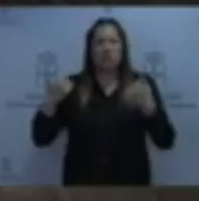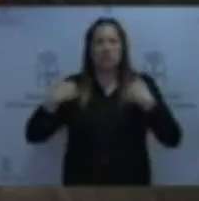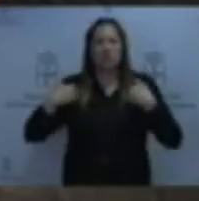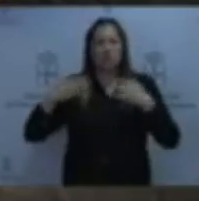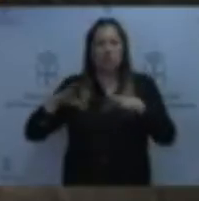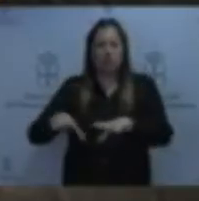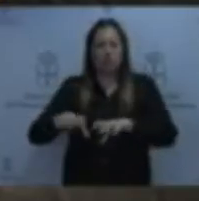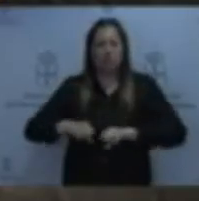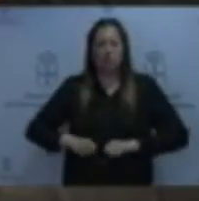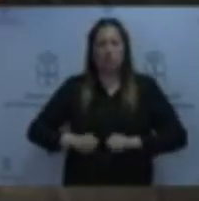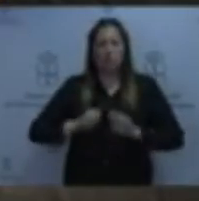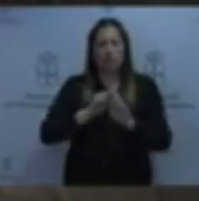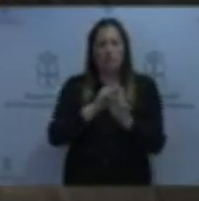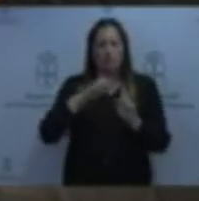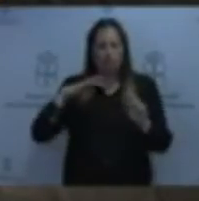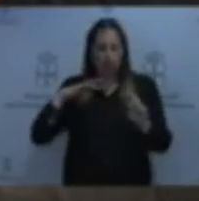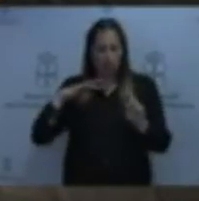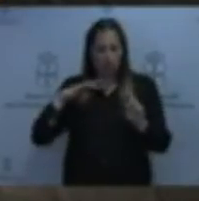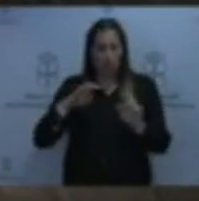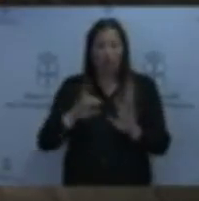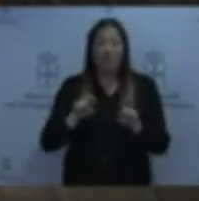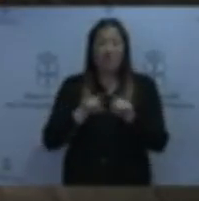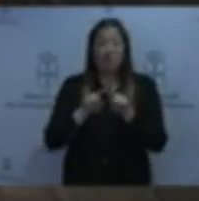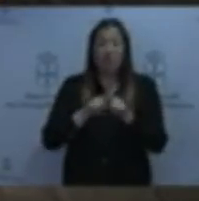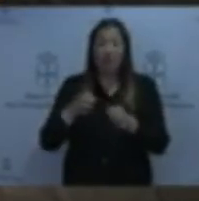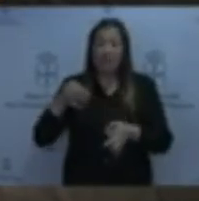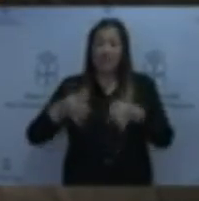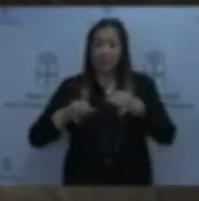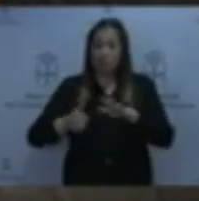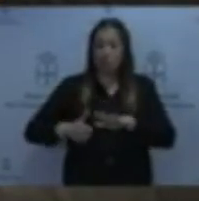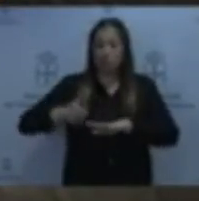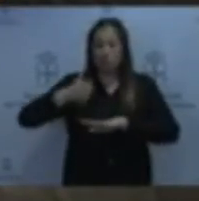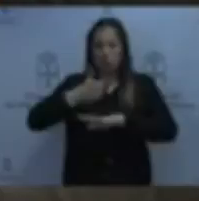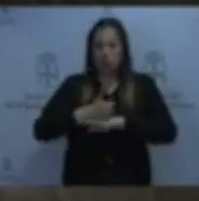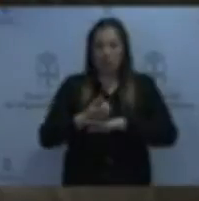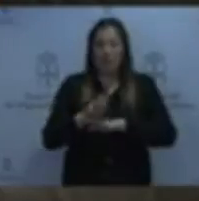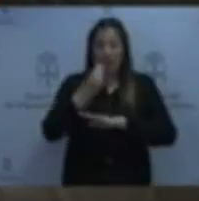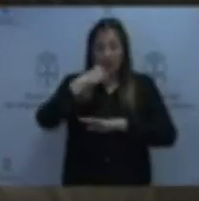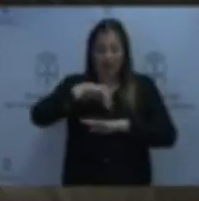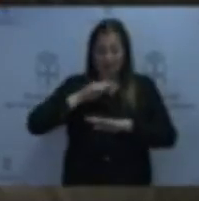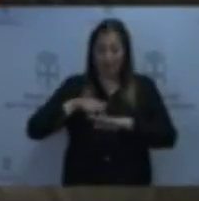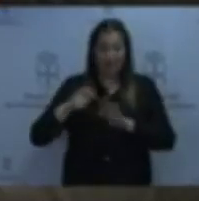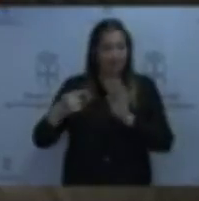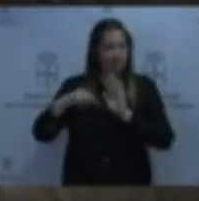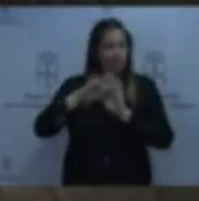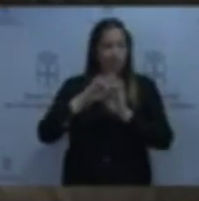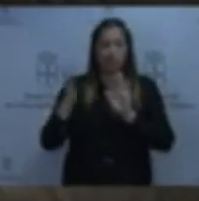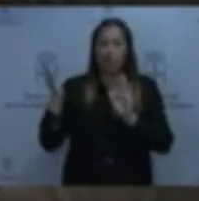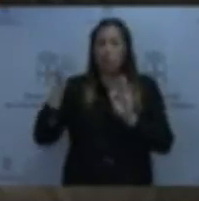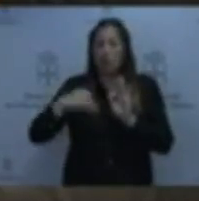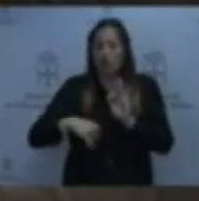Foro. En la ausencia del Tribunal Supremo, en su razonamiento, en la sentencia del Tribunal Supremo, en su razonamiento, le